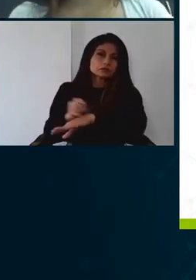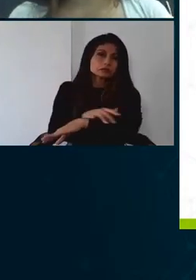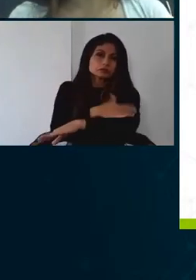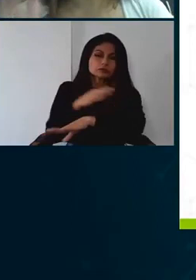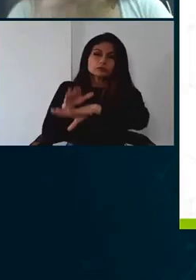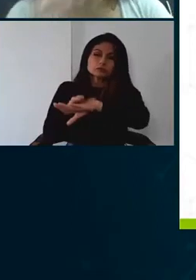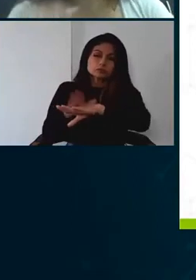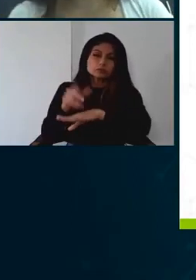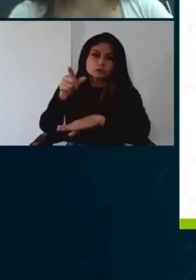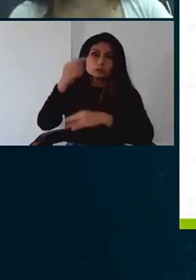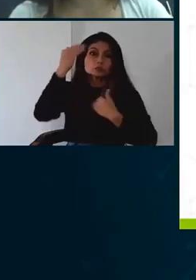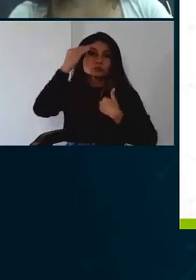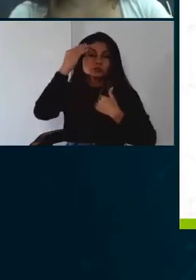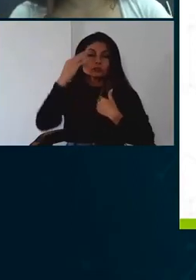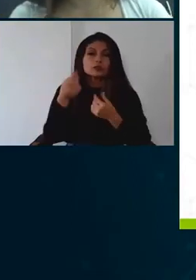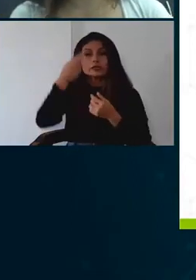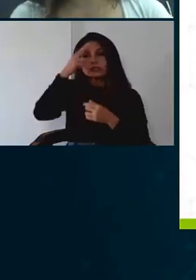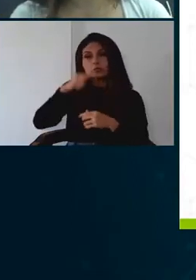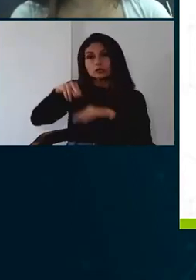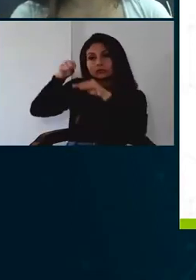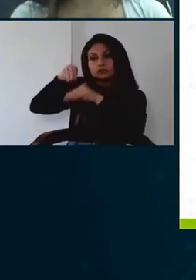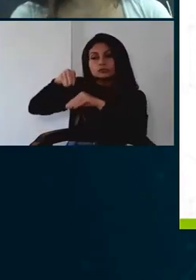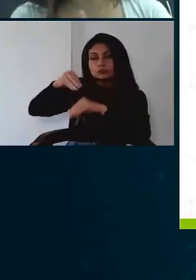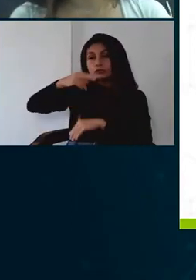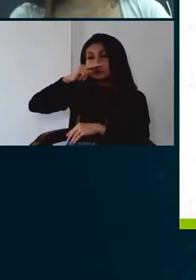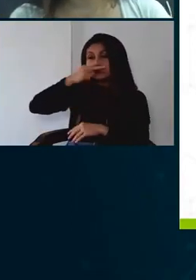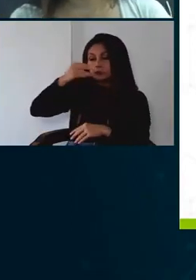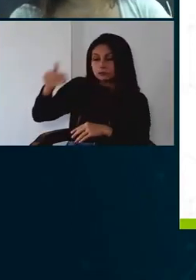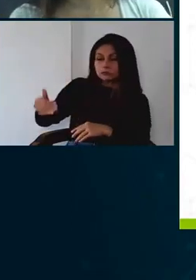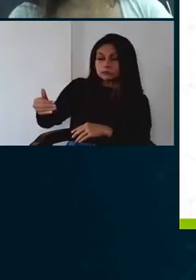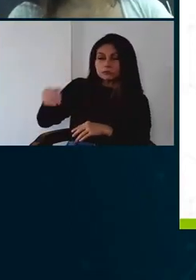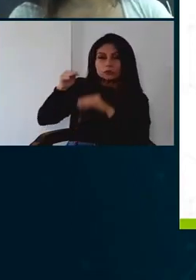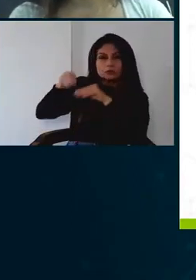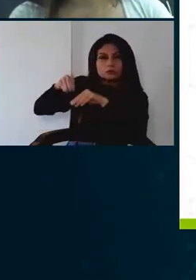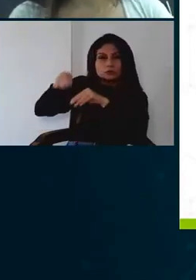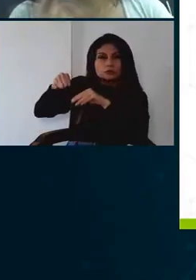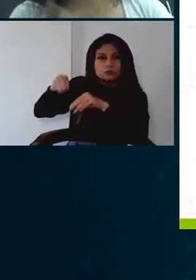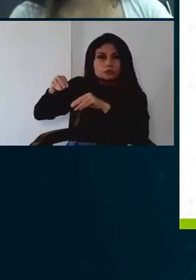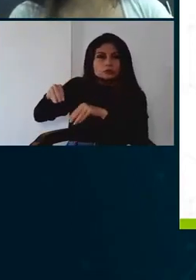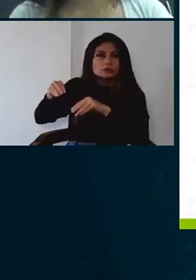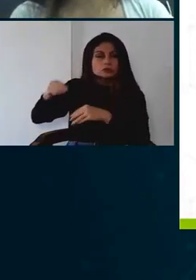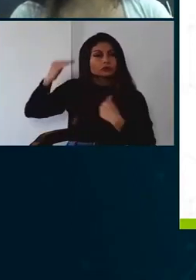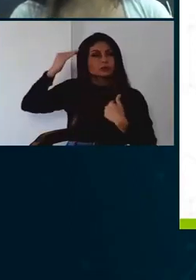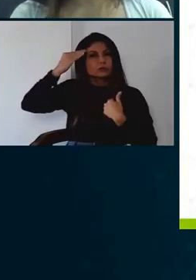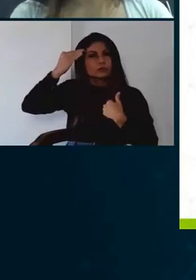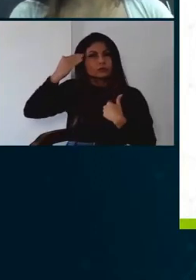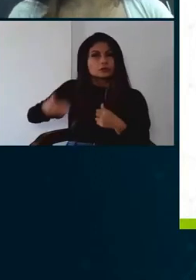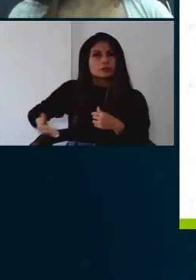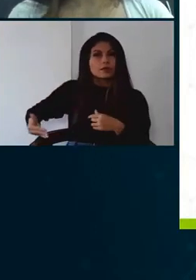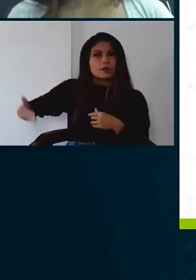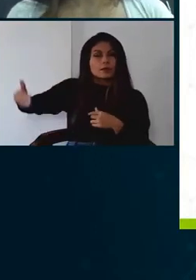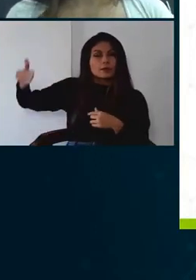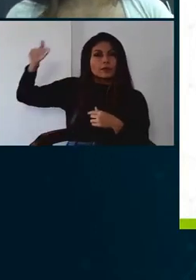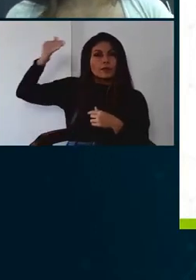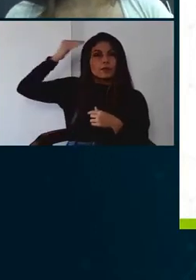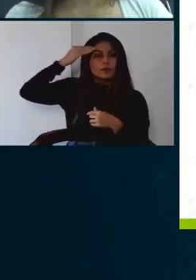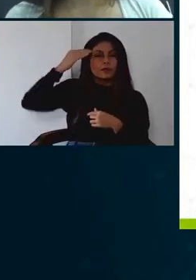podemos implementarle a los niños desde pequeños, les podemos empezar a implementar este tipo de conciencia ambiental,